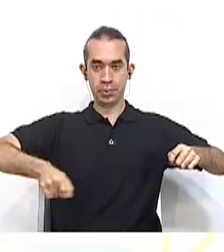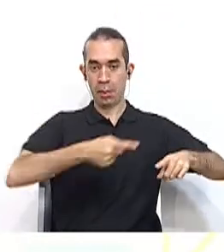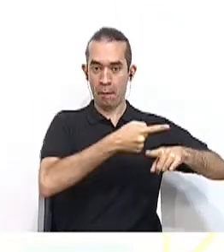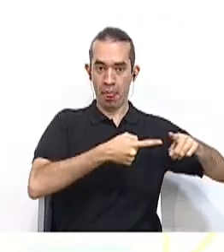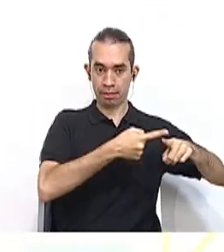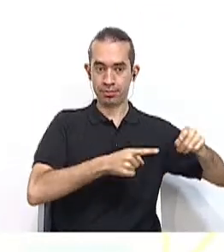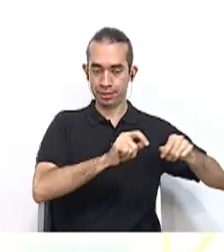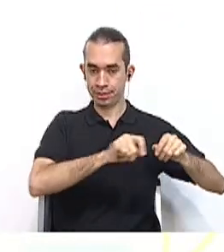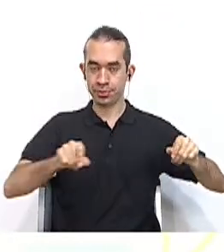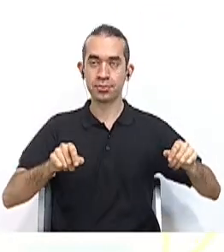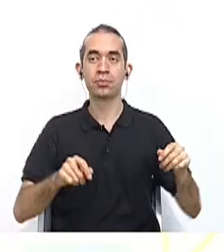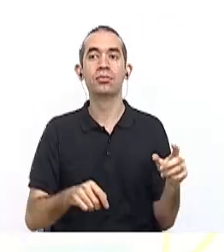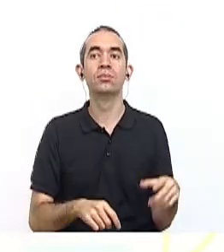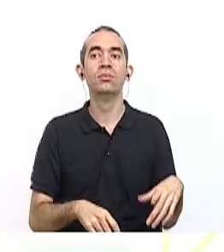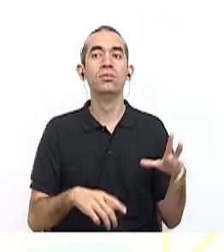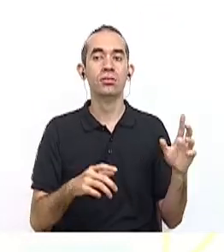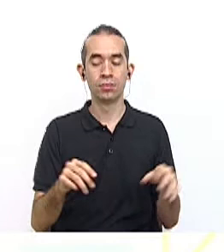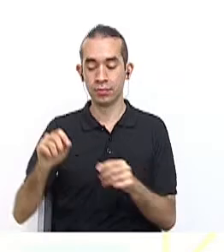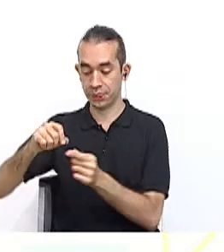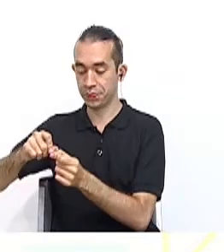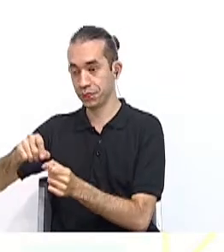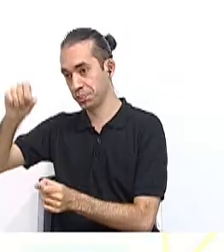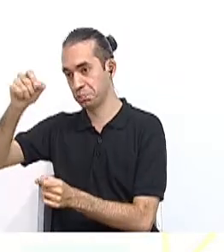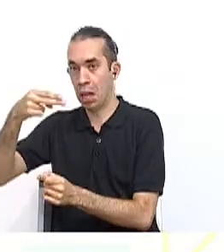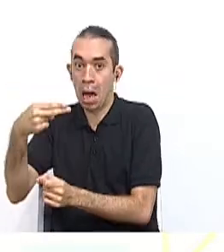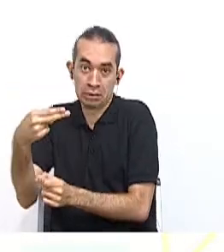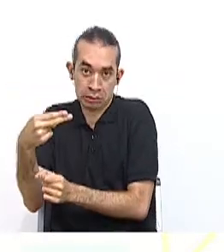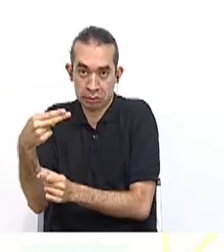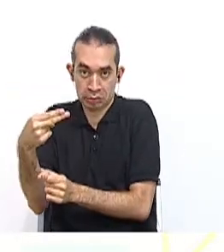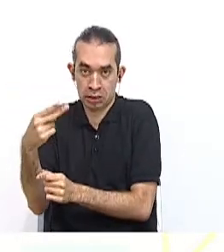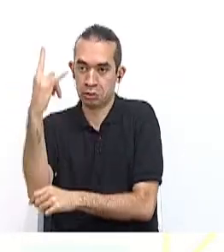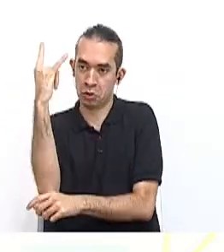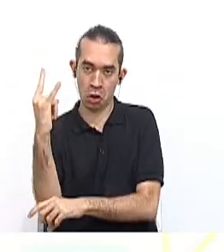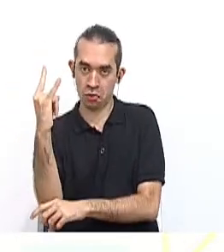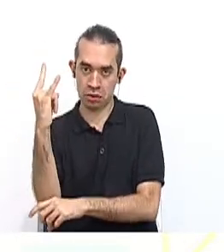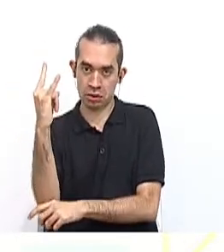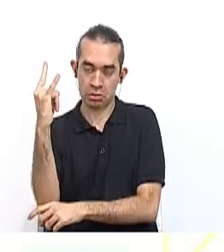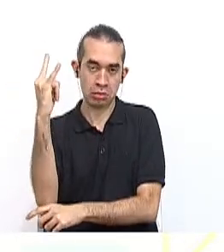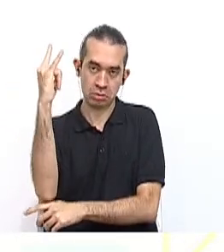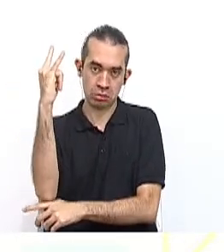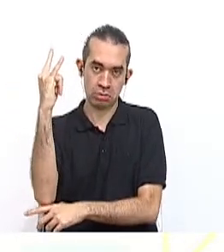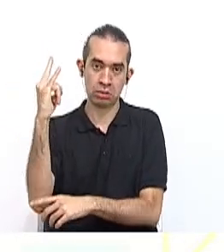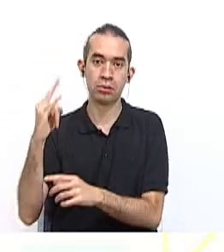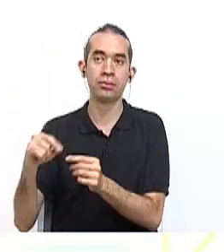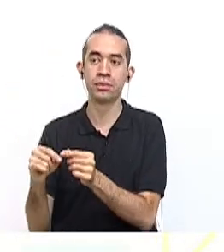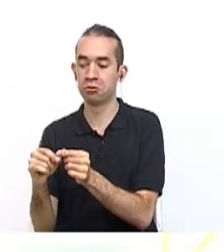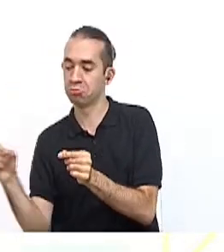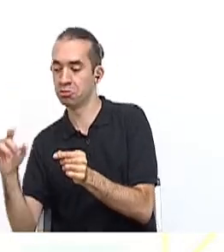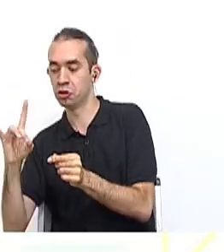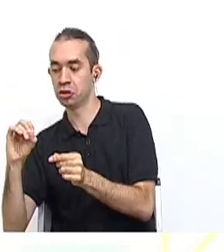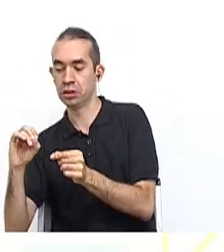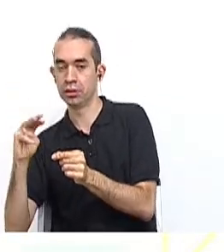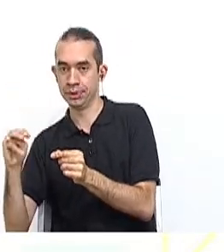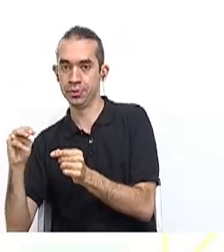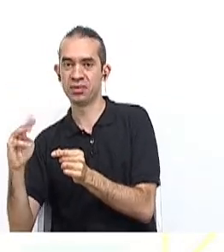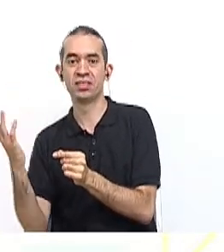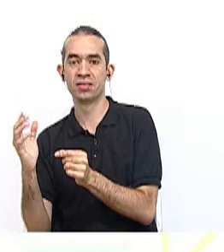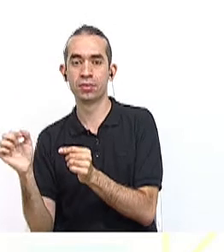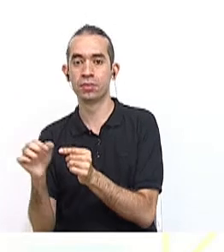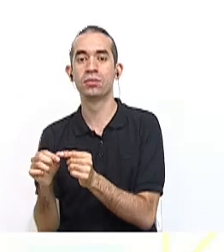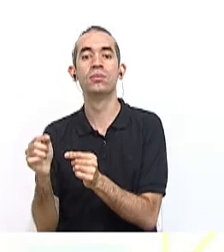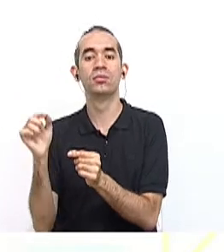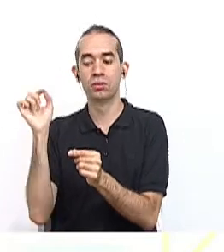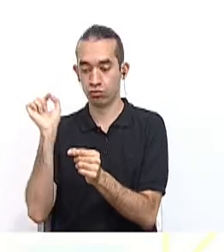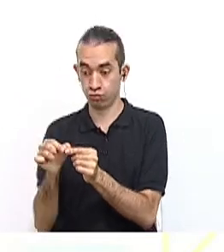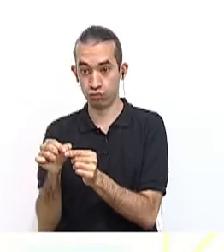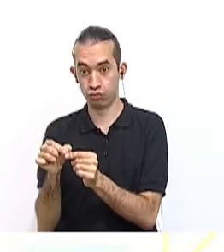altura representada con H representa a la torre, y 80 metros es la distancia